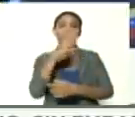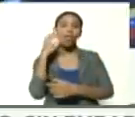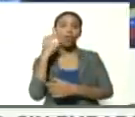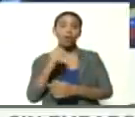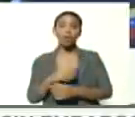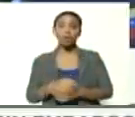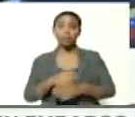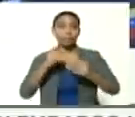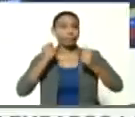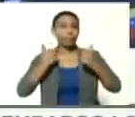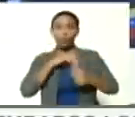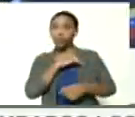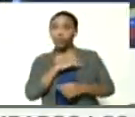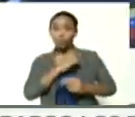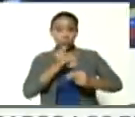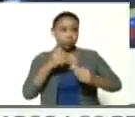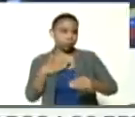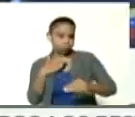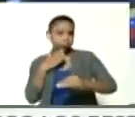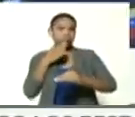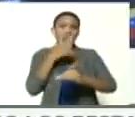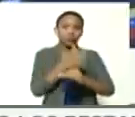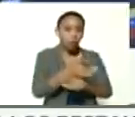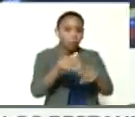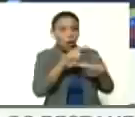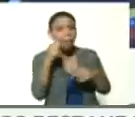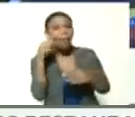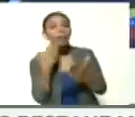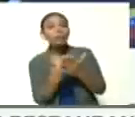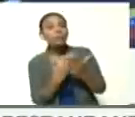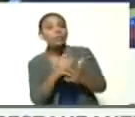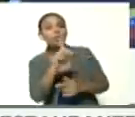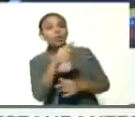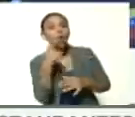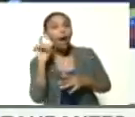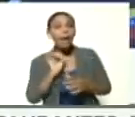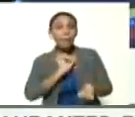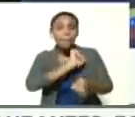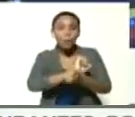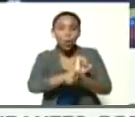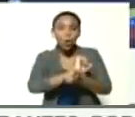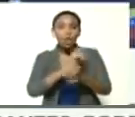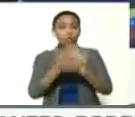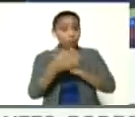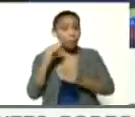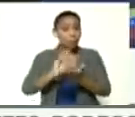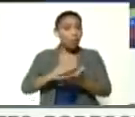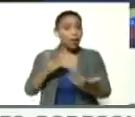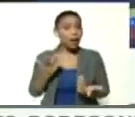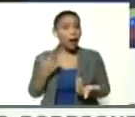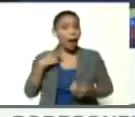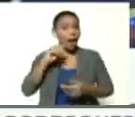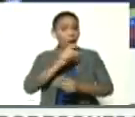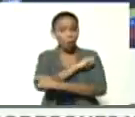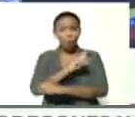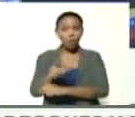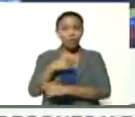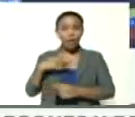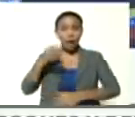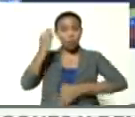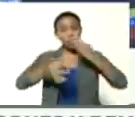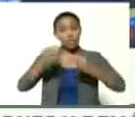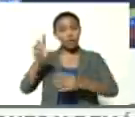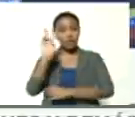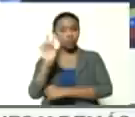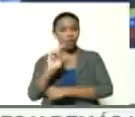Bueno, inmediatamente nuestras fuerzas de seguridad irían al sitio, corroborarían, capturarían y pondrían ante la orden de la justicia